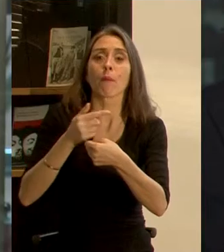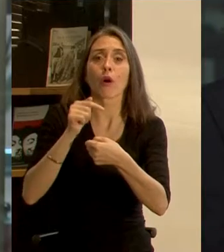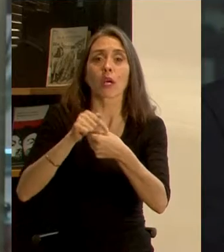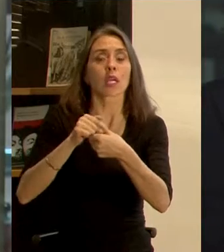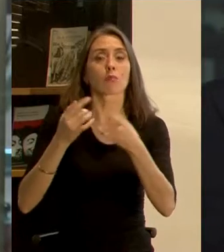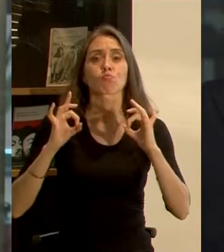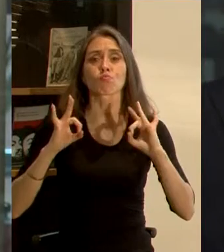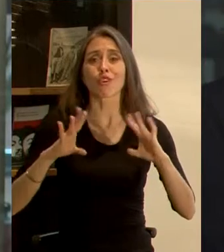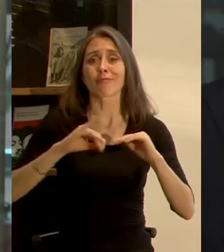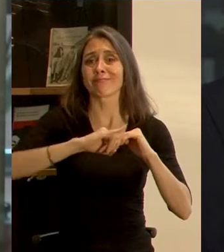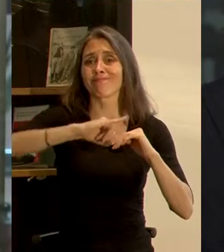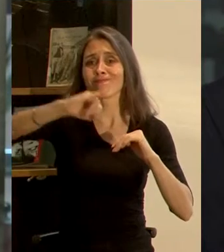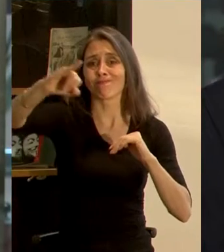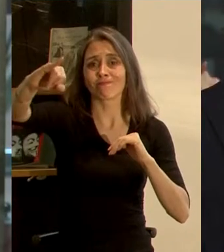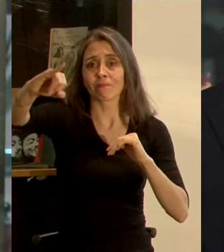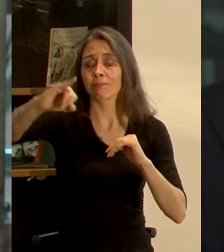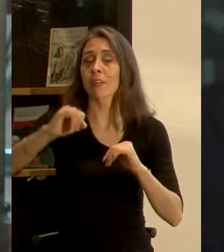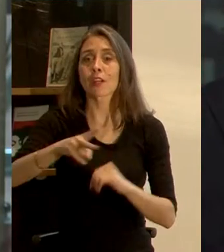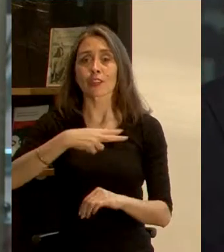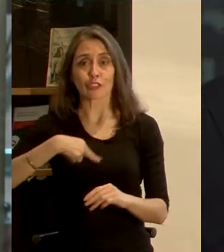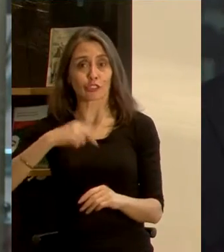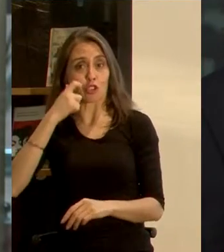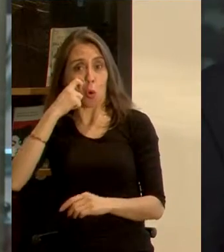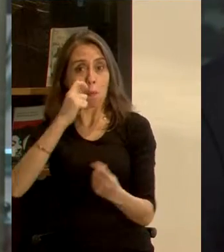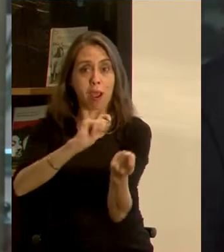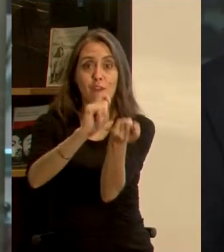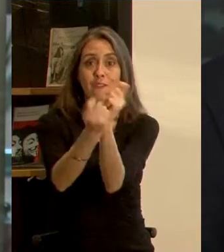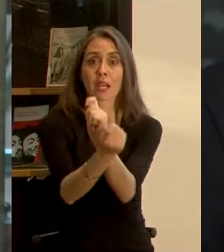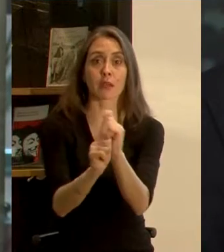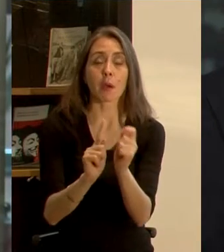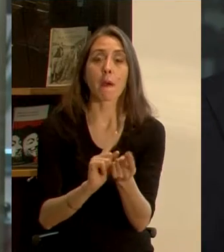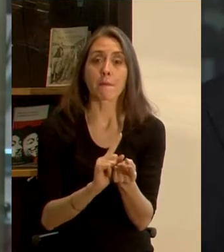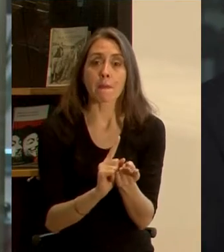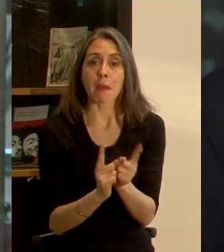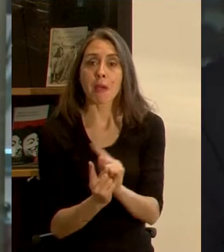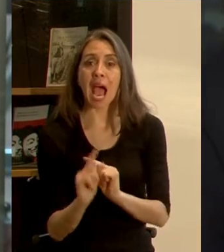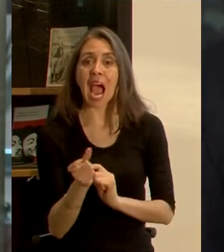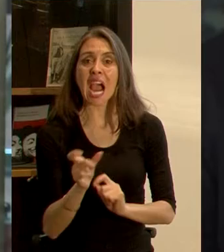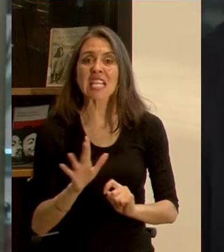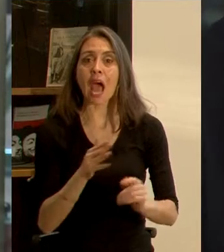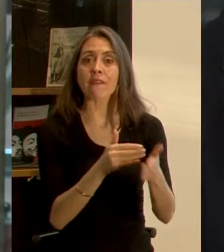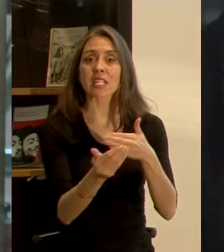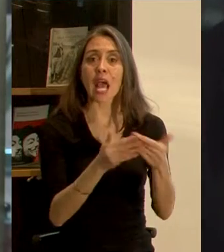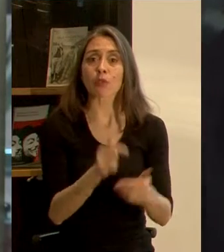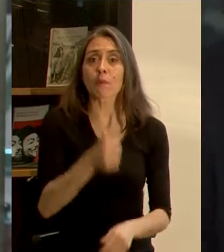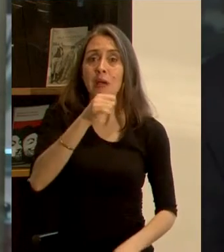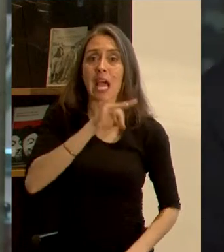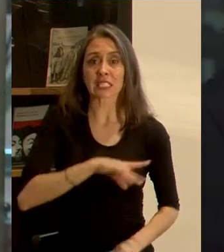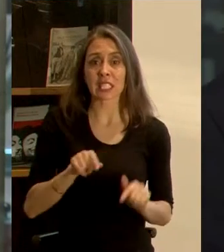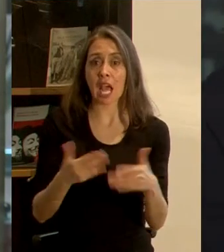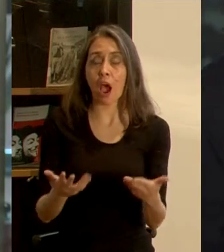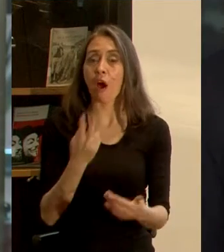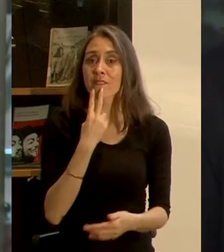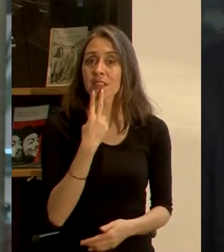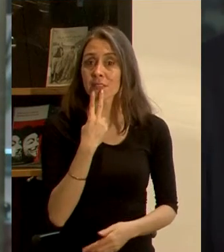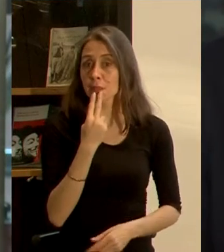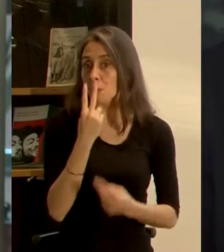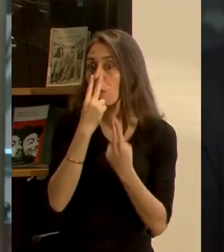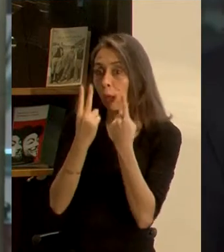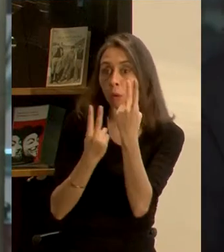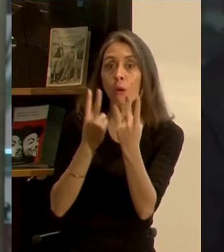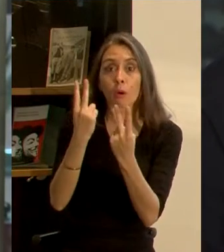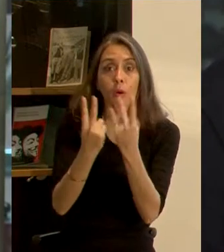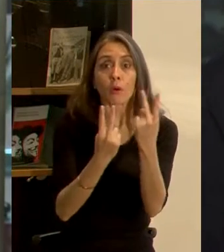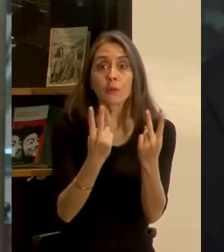para quedarse, que es un contexto que no vamos a modificar y que se va a ir agravando, particularmente en Chile. Y ya lo estamos viviendo, o sea, vemos